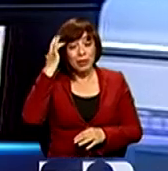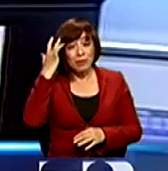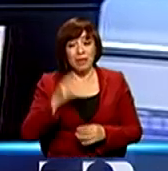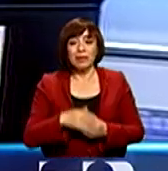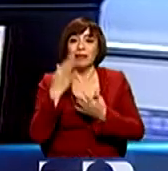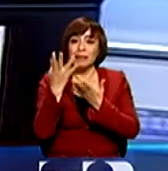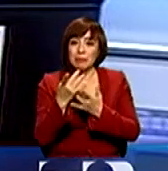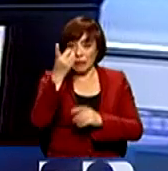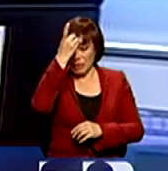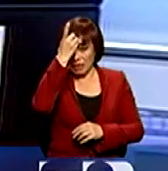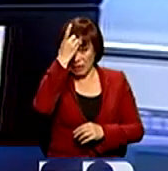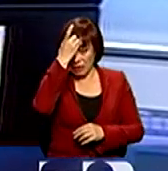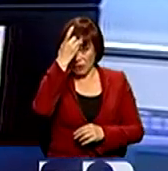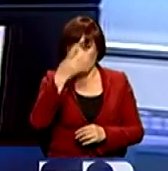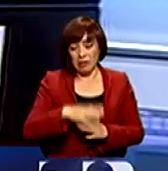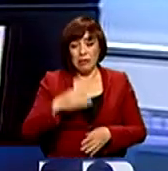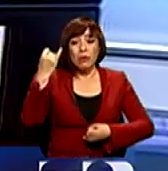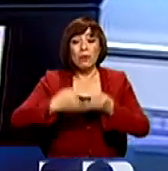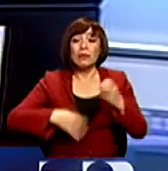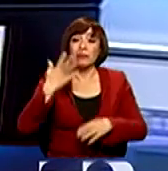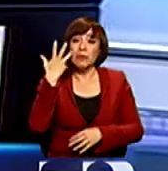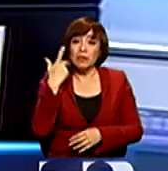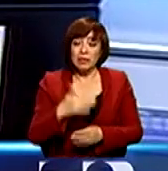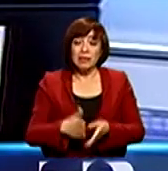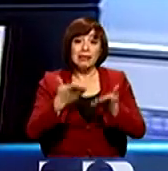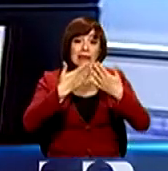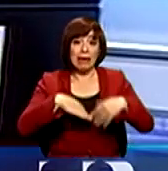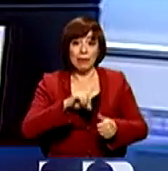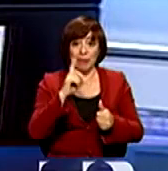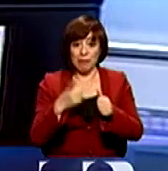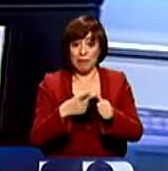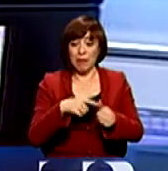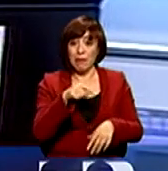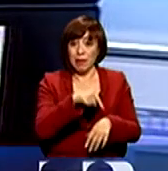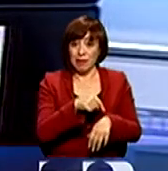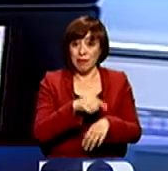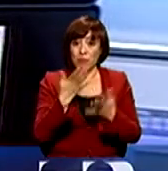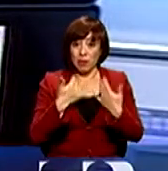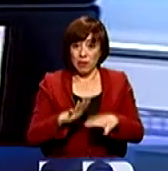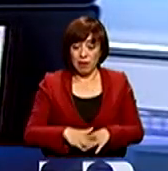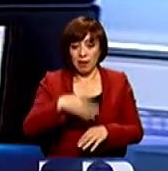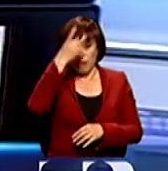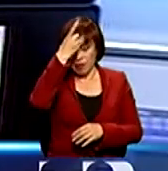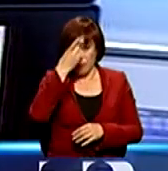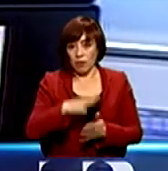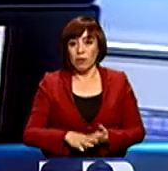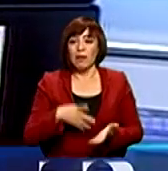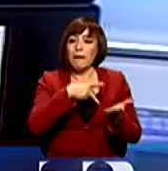de deudas en los últimos días en que se acabe la primera etapa en la que se condona el 99% de